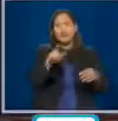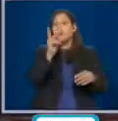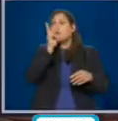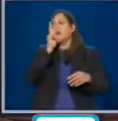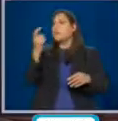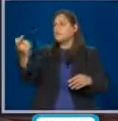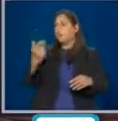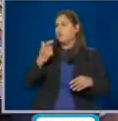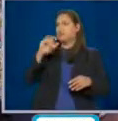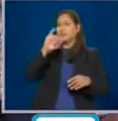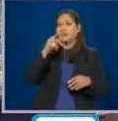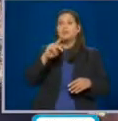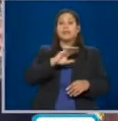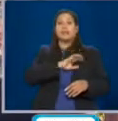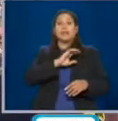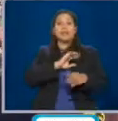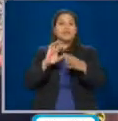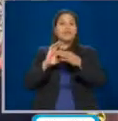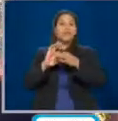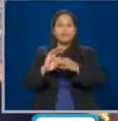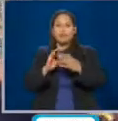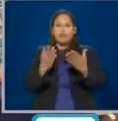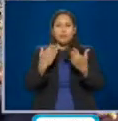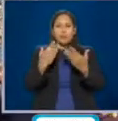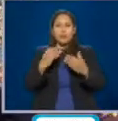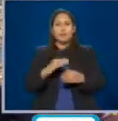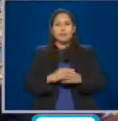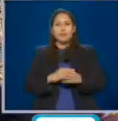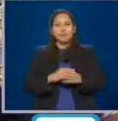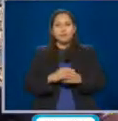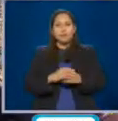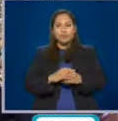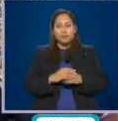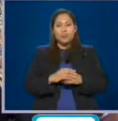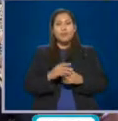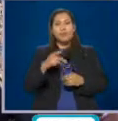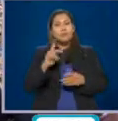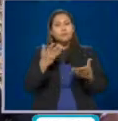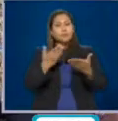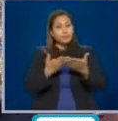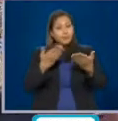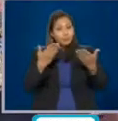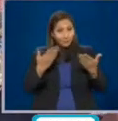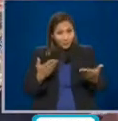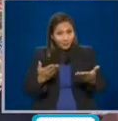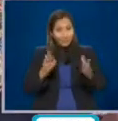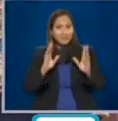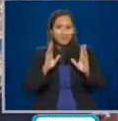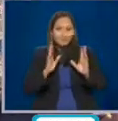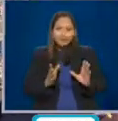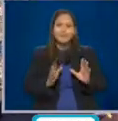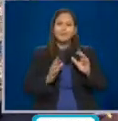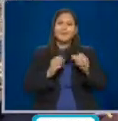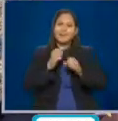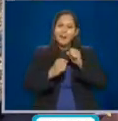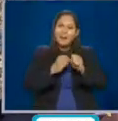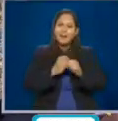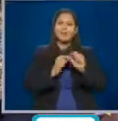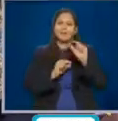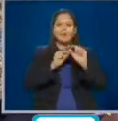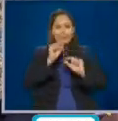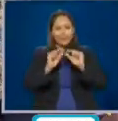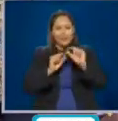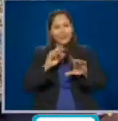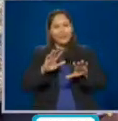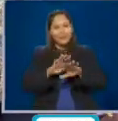tengo esa afiliación con él. Esa relación próxima con él. Sin embargo, ahora, afortunadamente, con el paso de los años, a